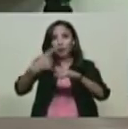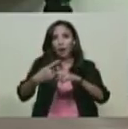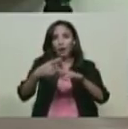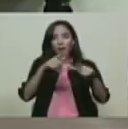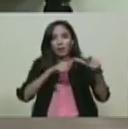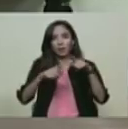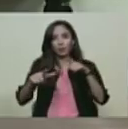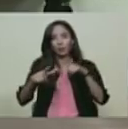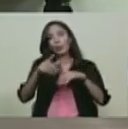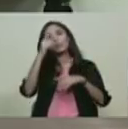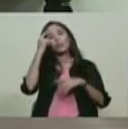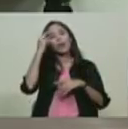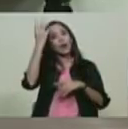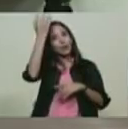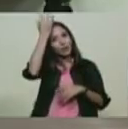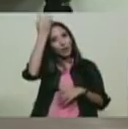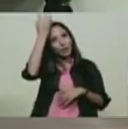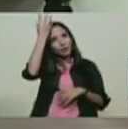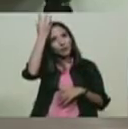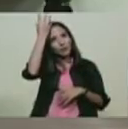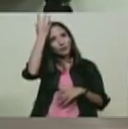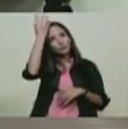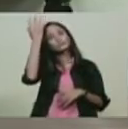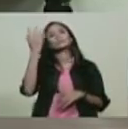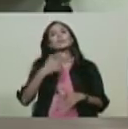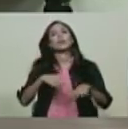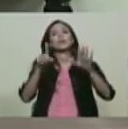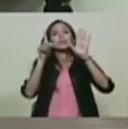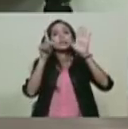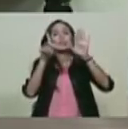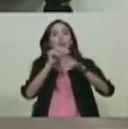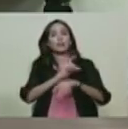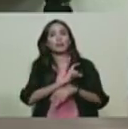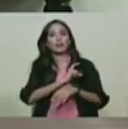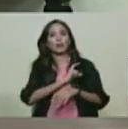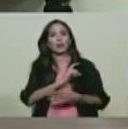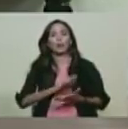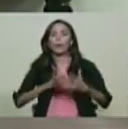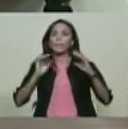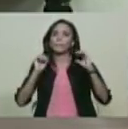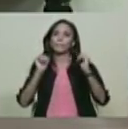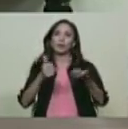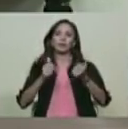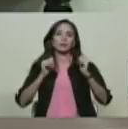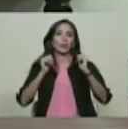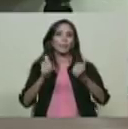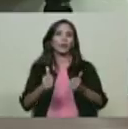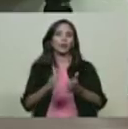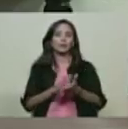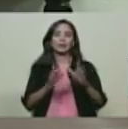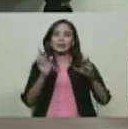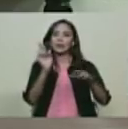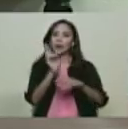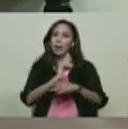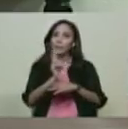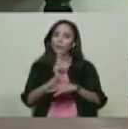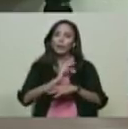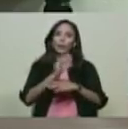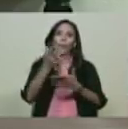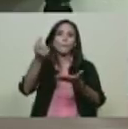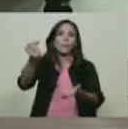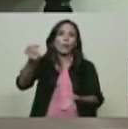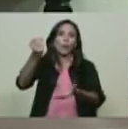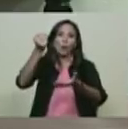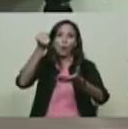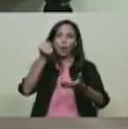Día de los Reyes, 6 de enero, comienza la implementación